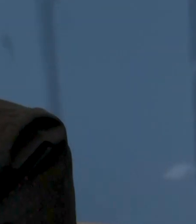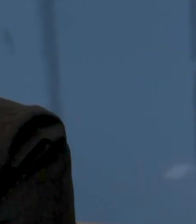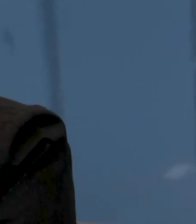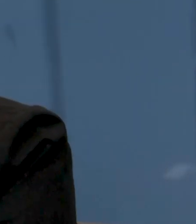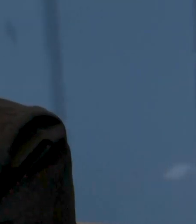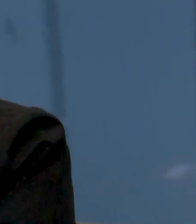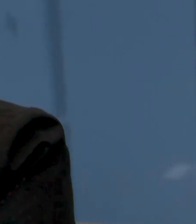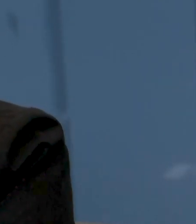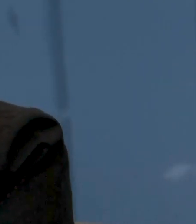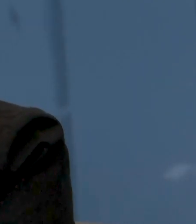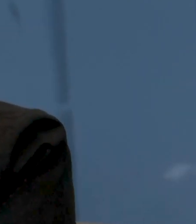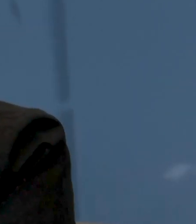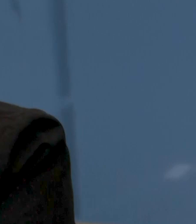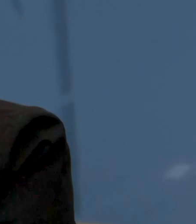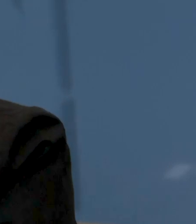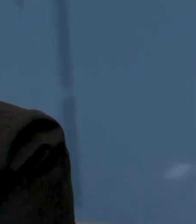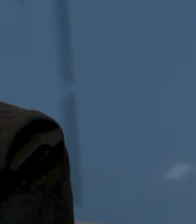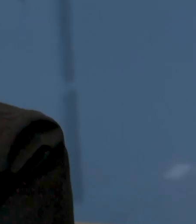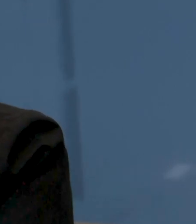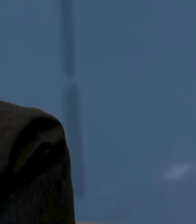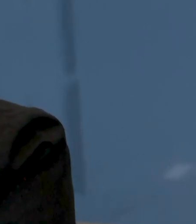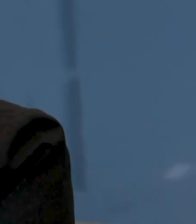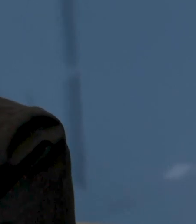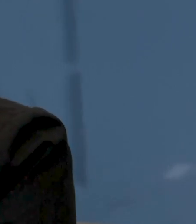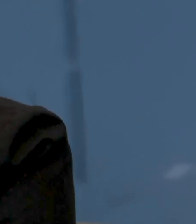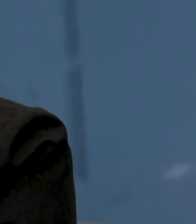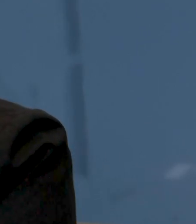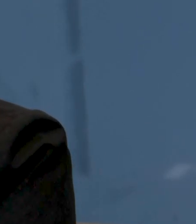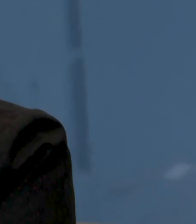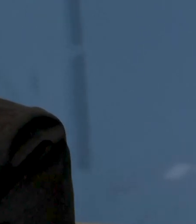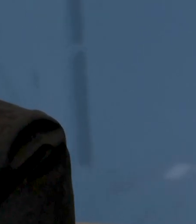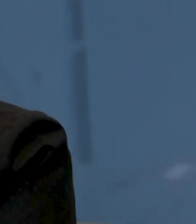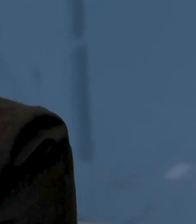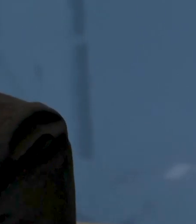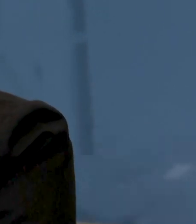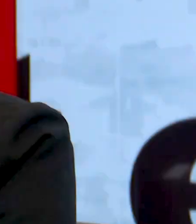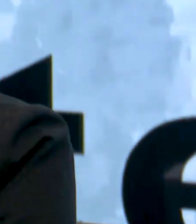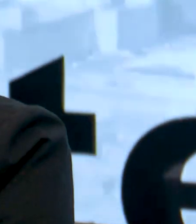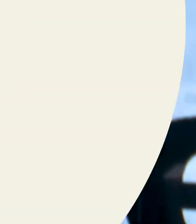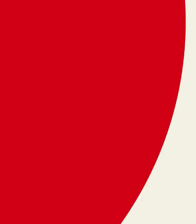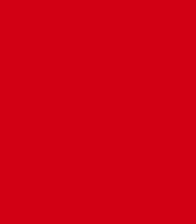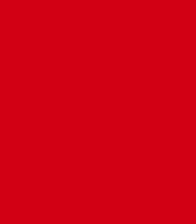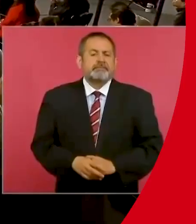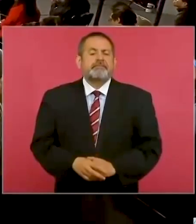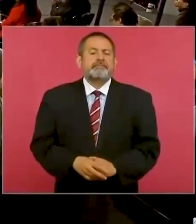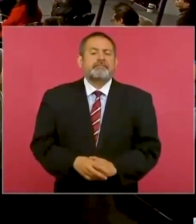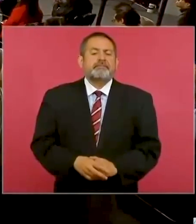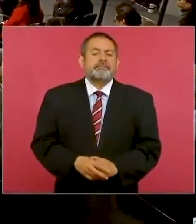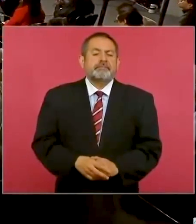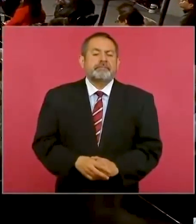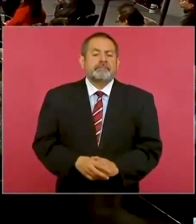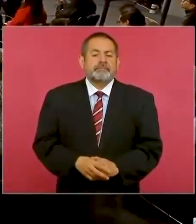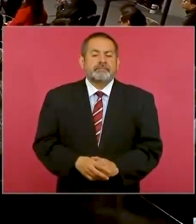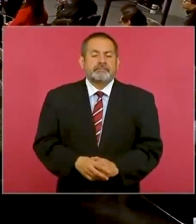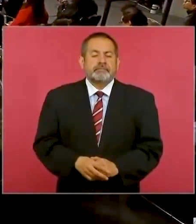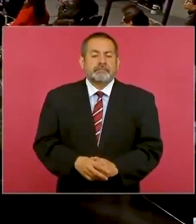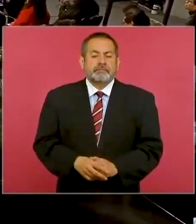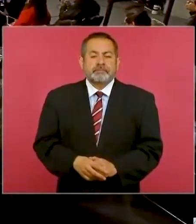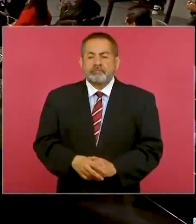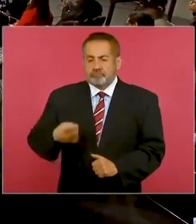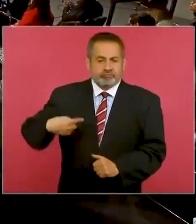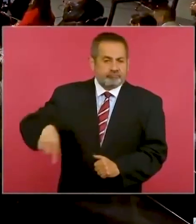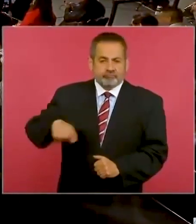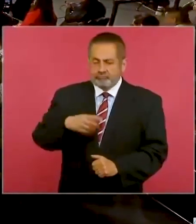monto total de 61313 millones de pesos el costo de la